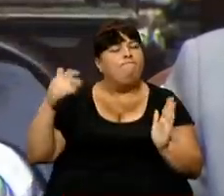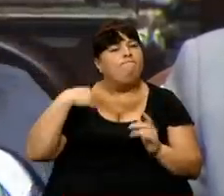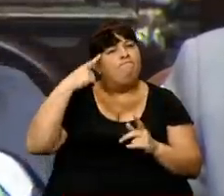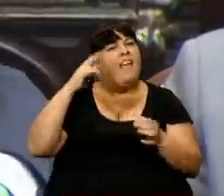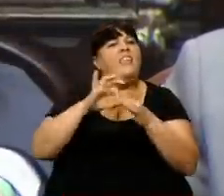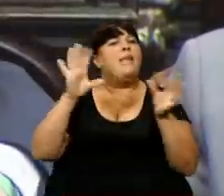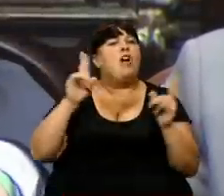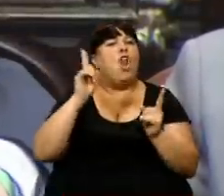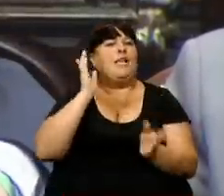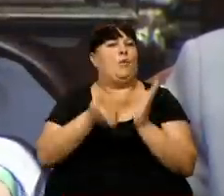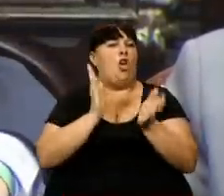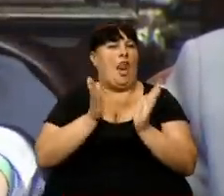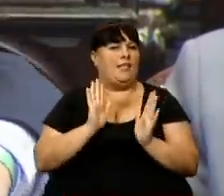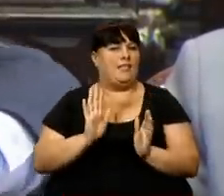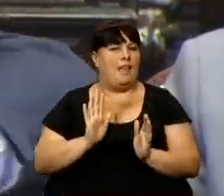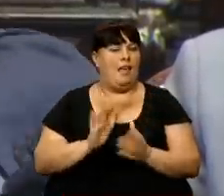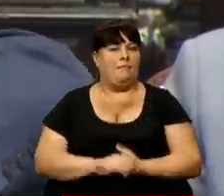la democracia no es la violencia.